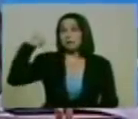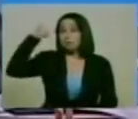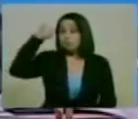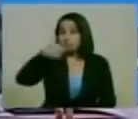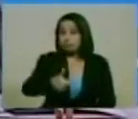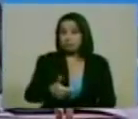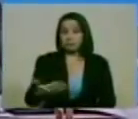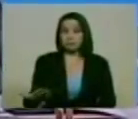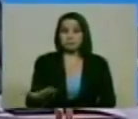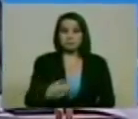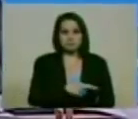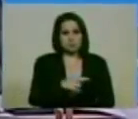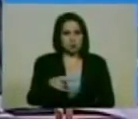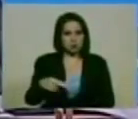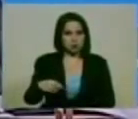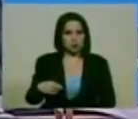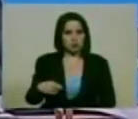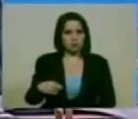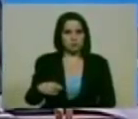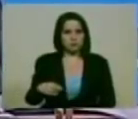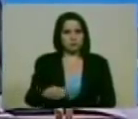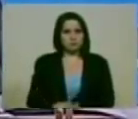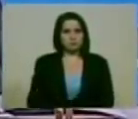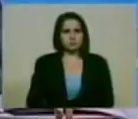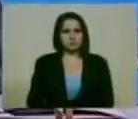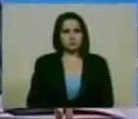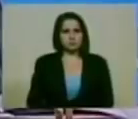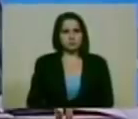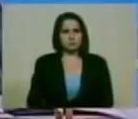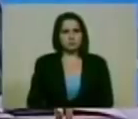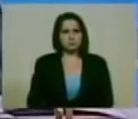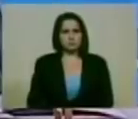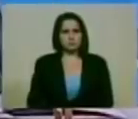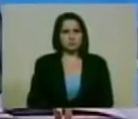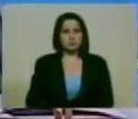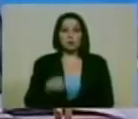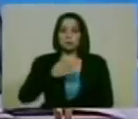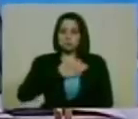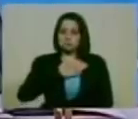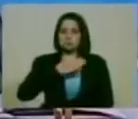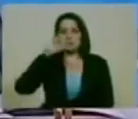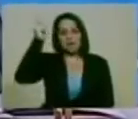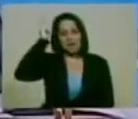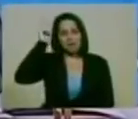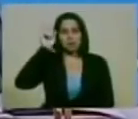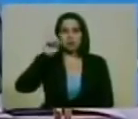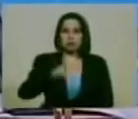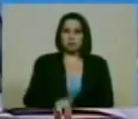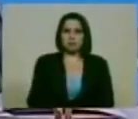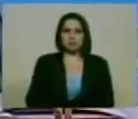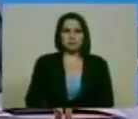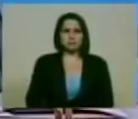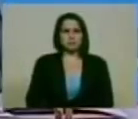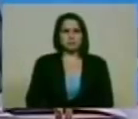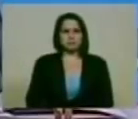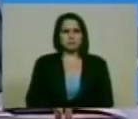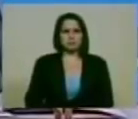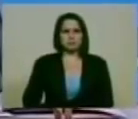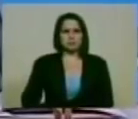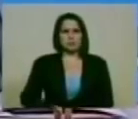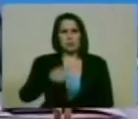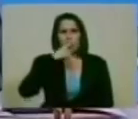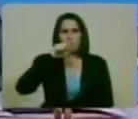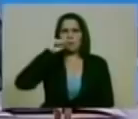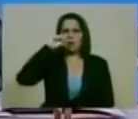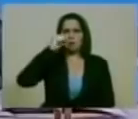Nosotros los arijunas, yo no soy arijuna, yo soy indio, el indio brazo duro, Maduro, el hijo